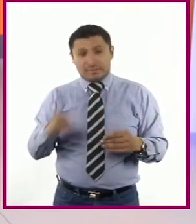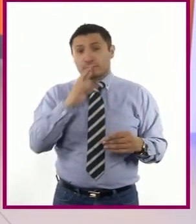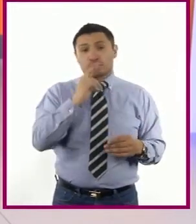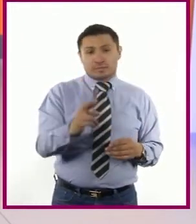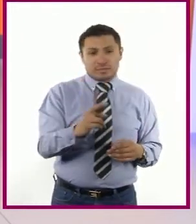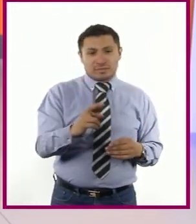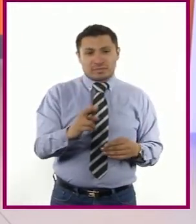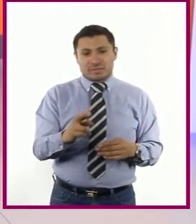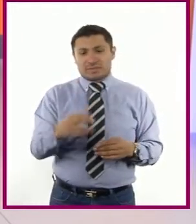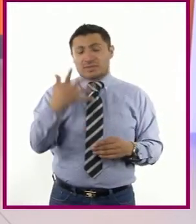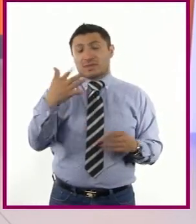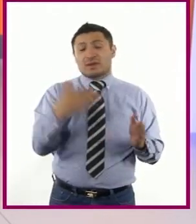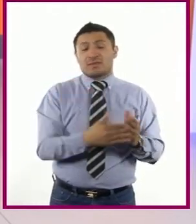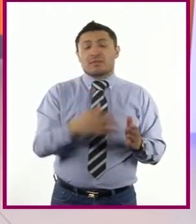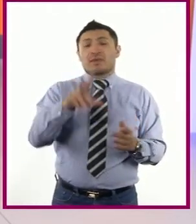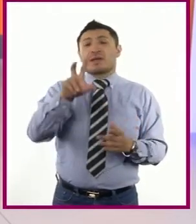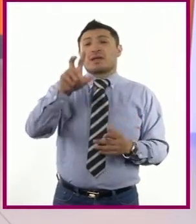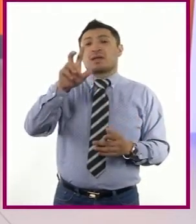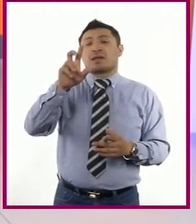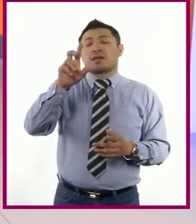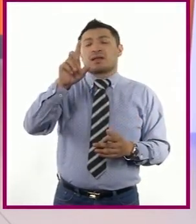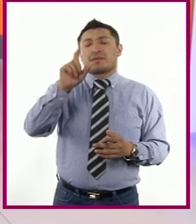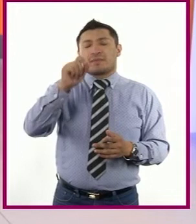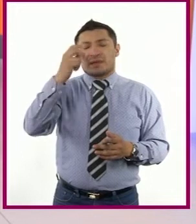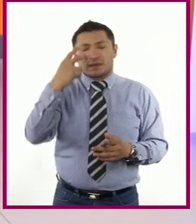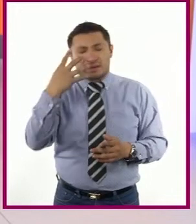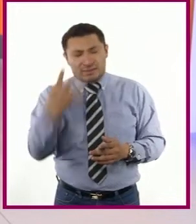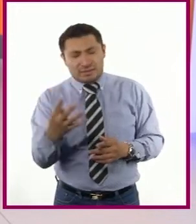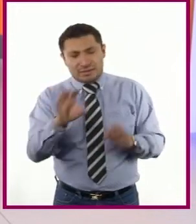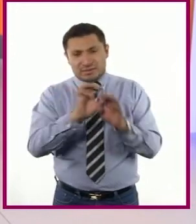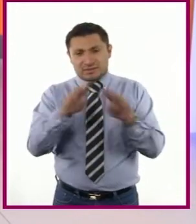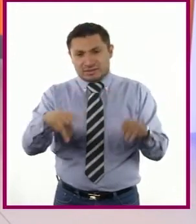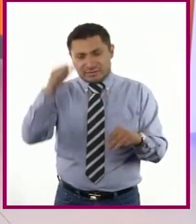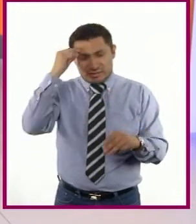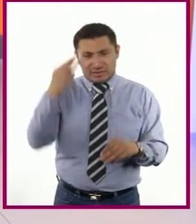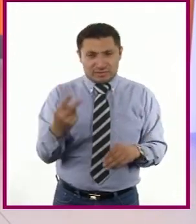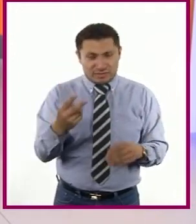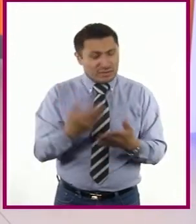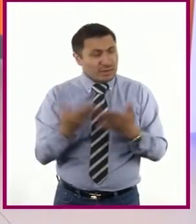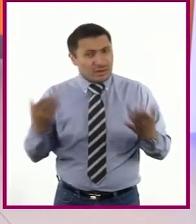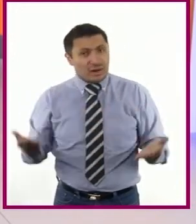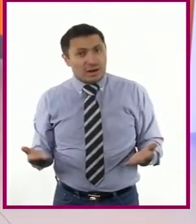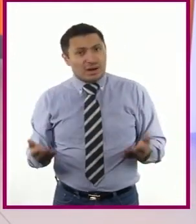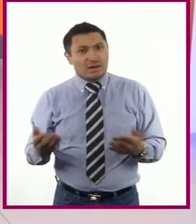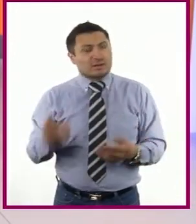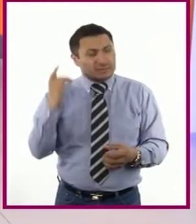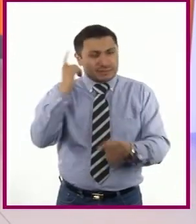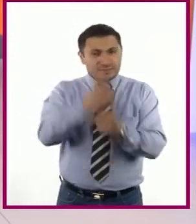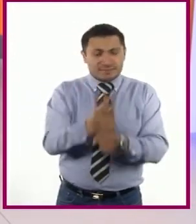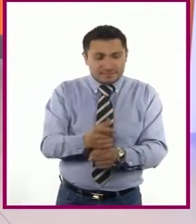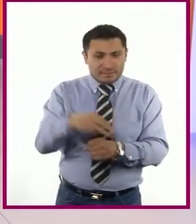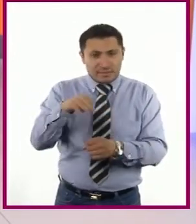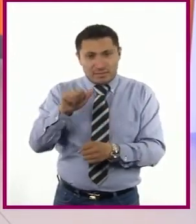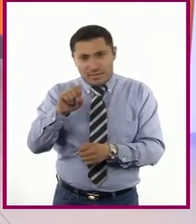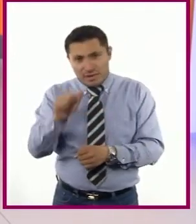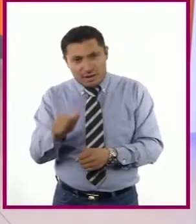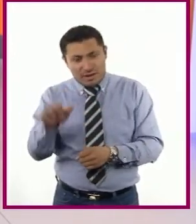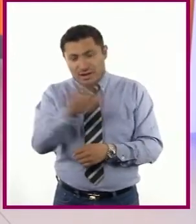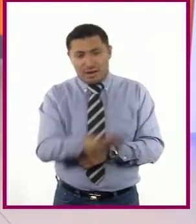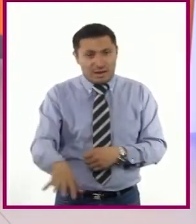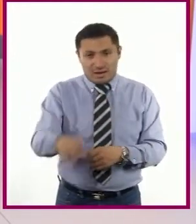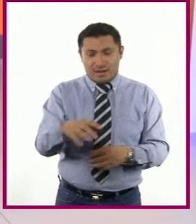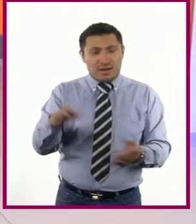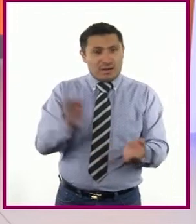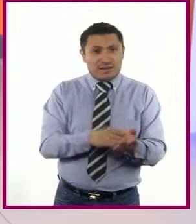es 5.024 centímetros cuadrados. Ahora, se puede determinar la masa de área de la lámina